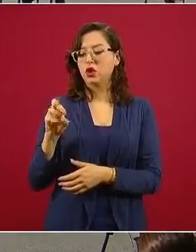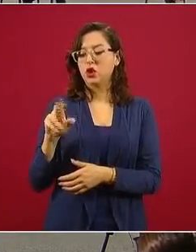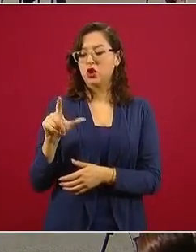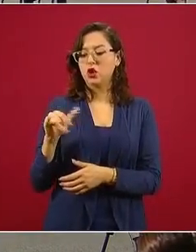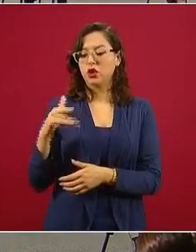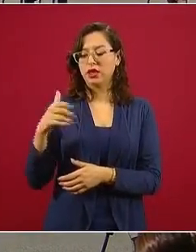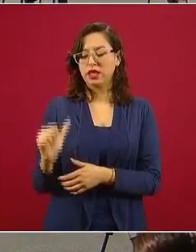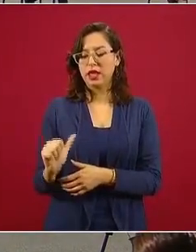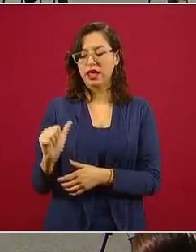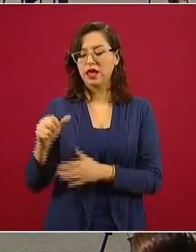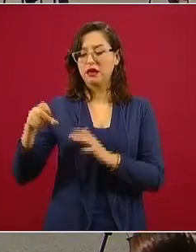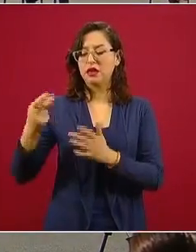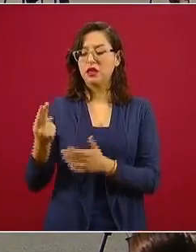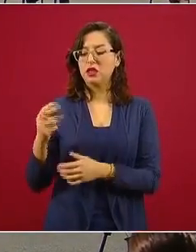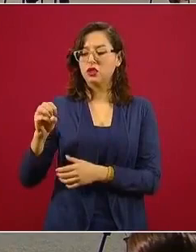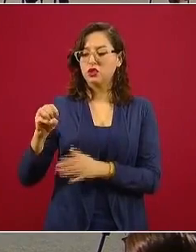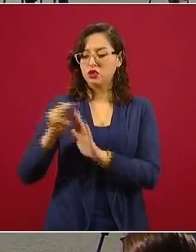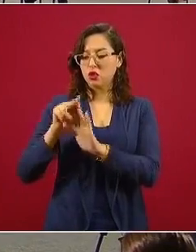y Normalización,